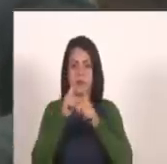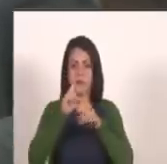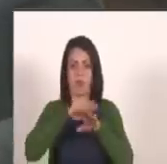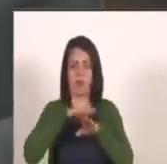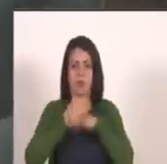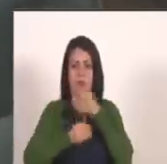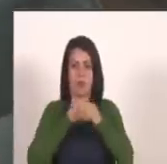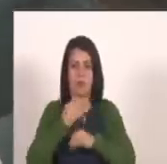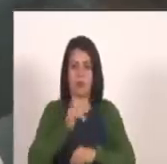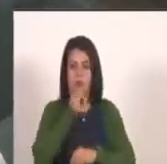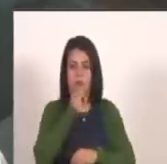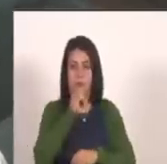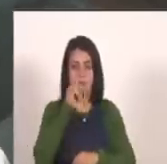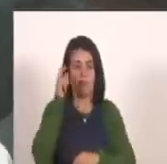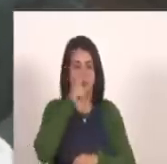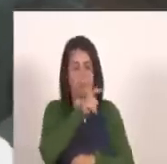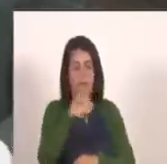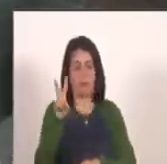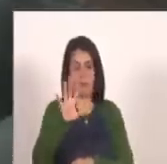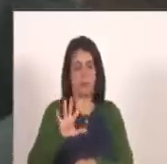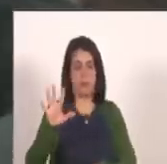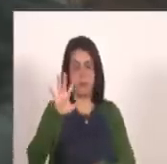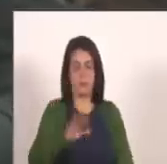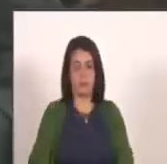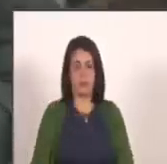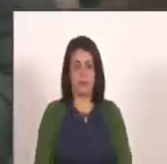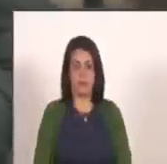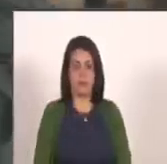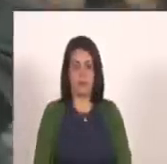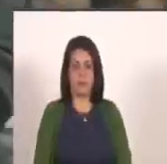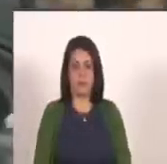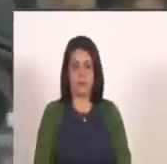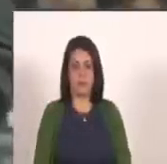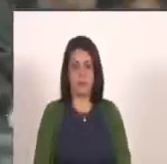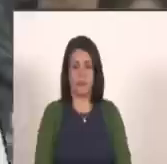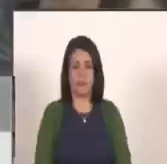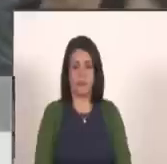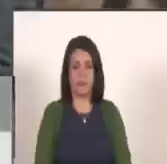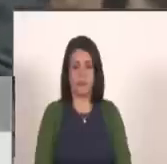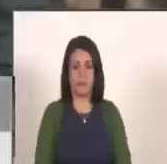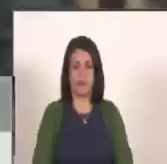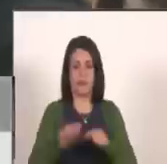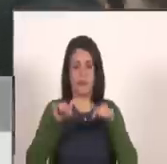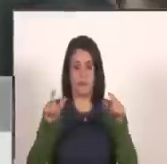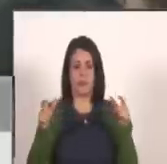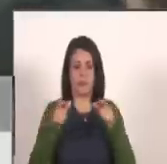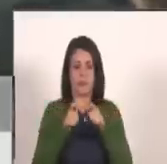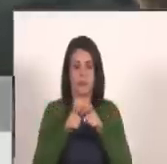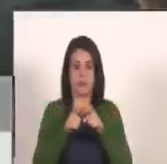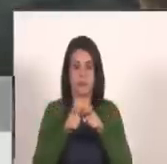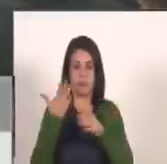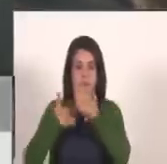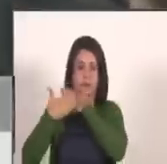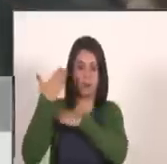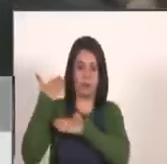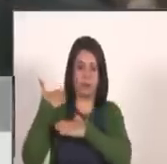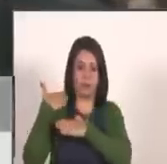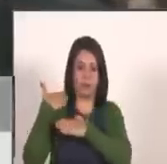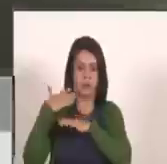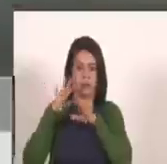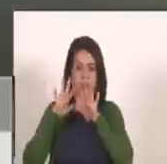palabra para informar al pueblo de Venezuela en esta plenaria que el pasado